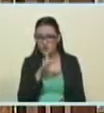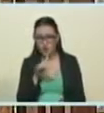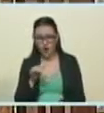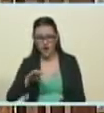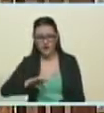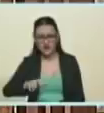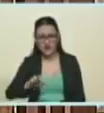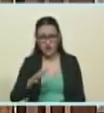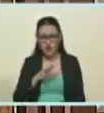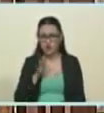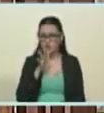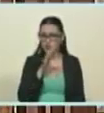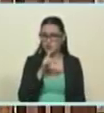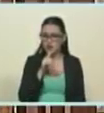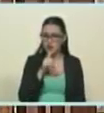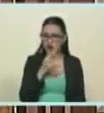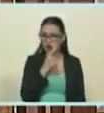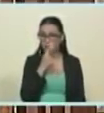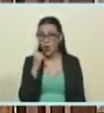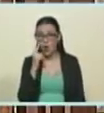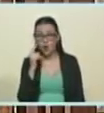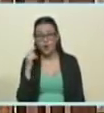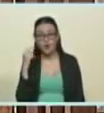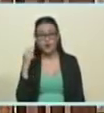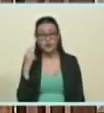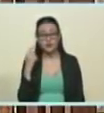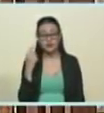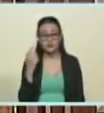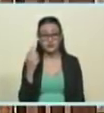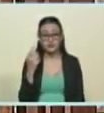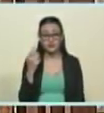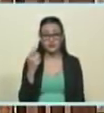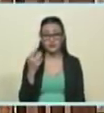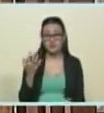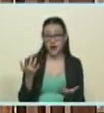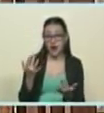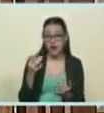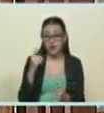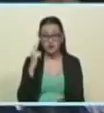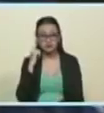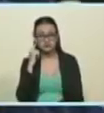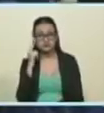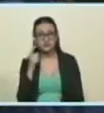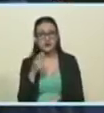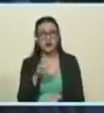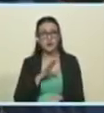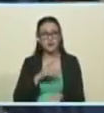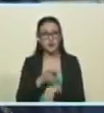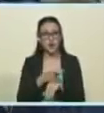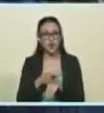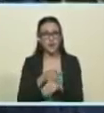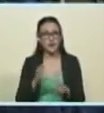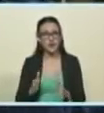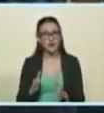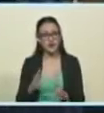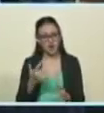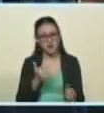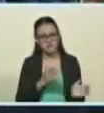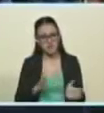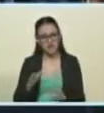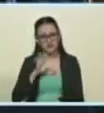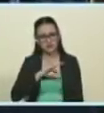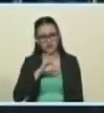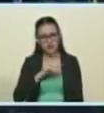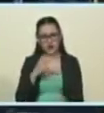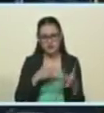región, los ojos, las manos, los oídos del gobernador y la gobernadora? Ahí tenemos los planes sociales,